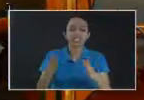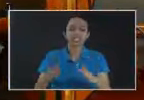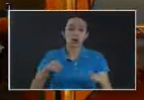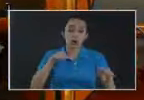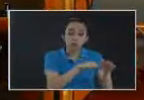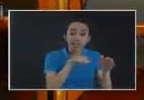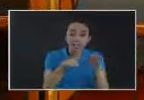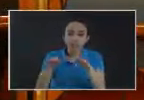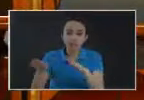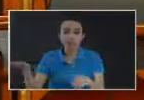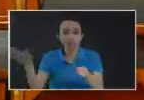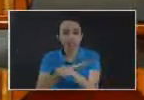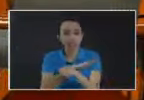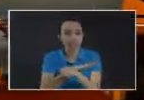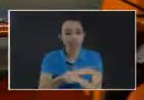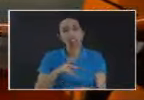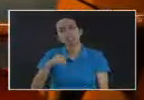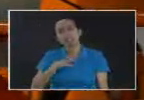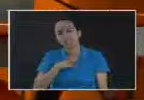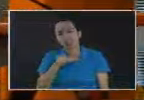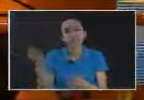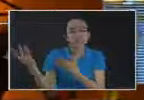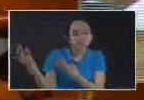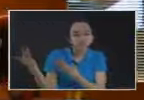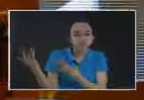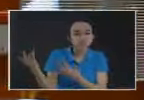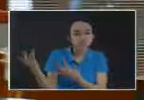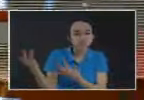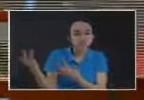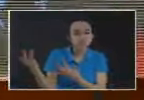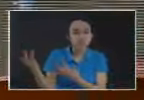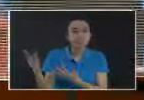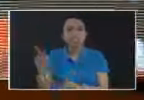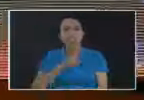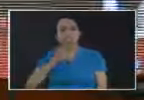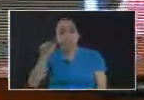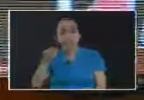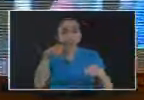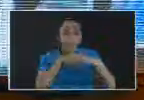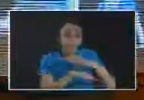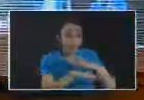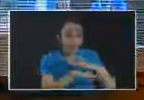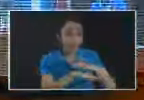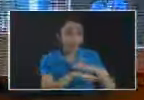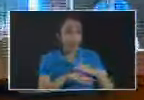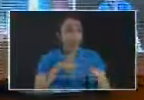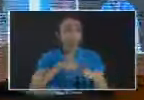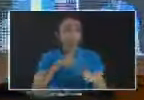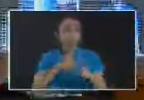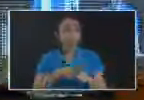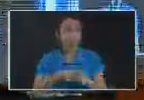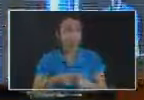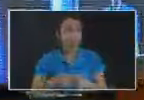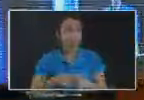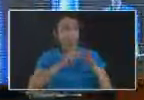están llenos, pues me tengo que esperar un momento. Y estoy ahí adentro cuando comienzo